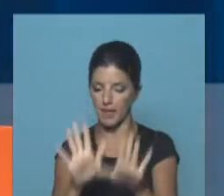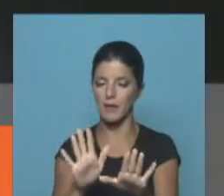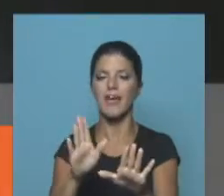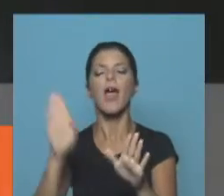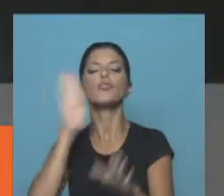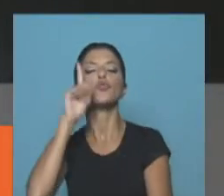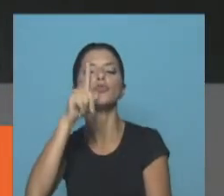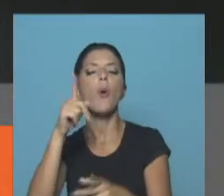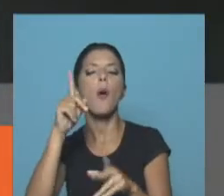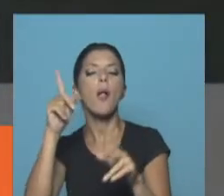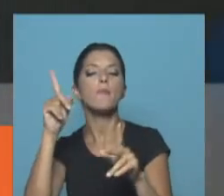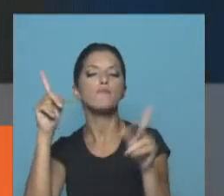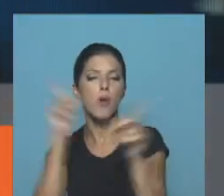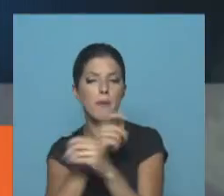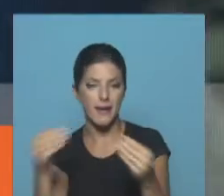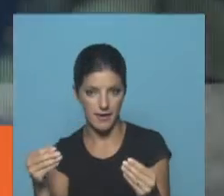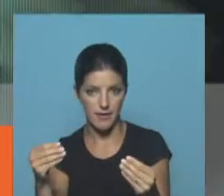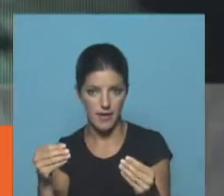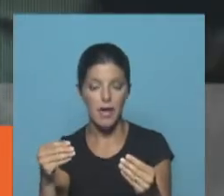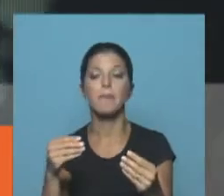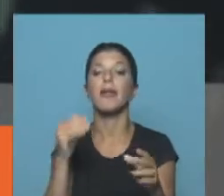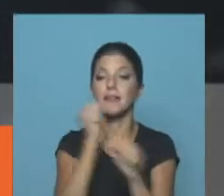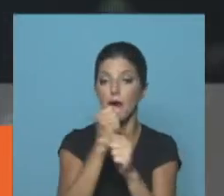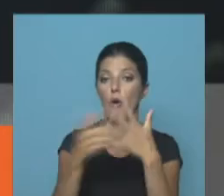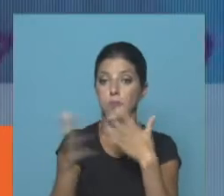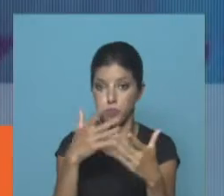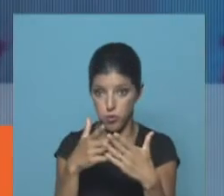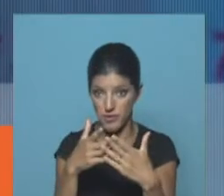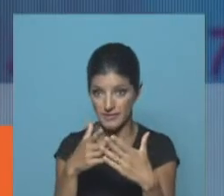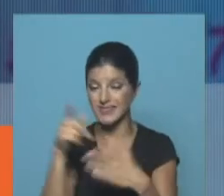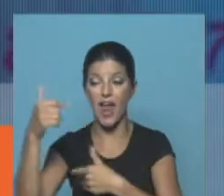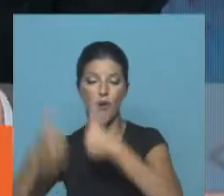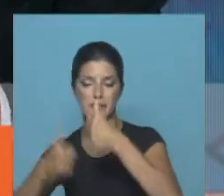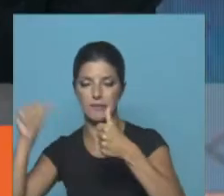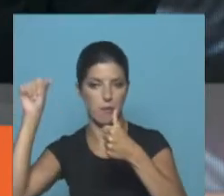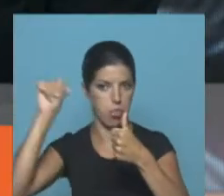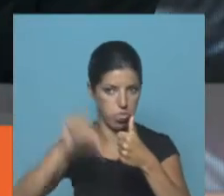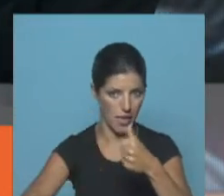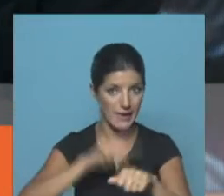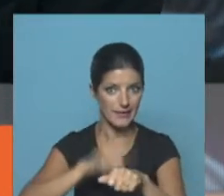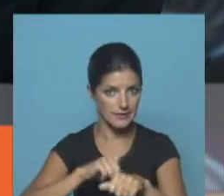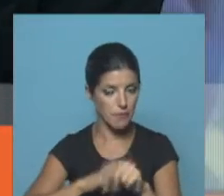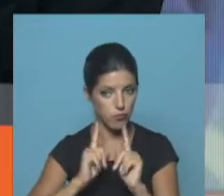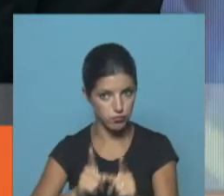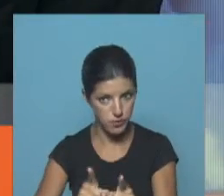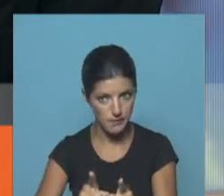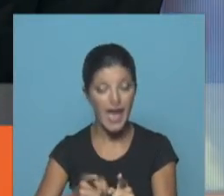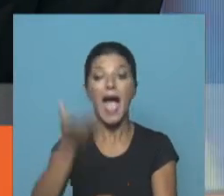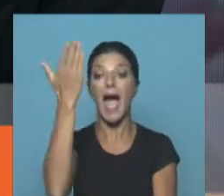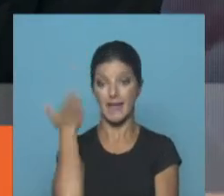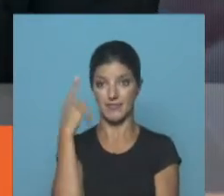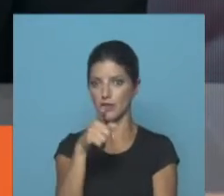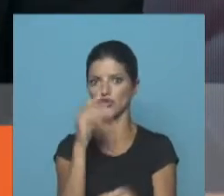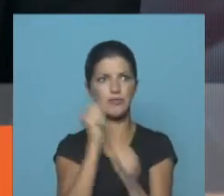dejó de ser competitivo para manufacturas. Sí. Por un tiempo muy importante de tiempo y de manera muy intensiva, Estados Unidos era una potencia en